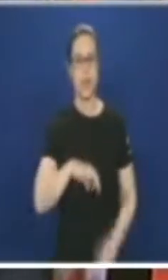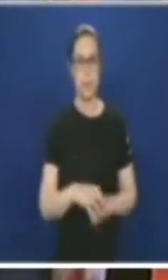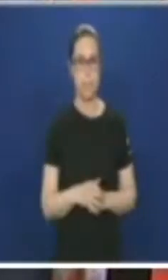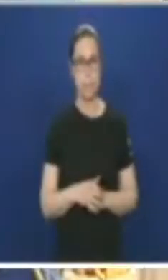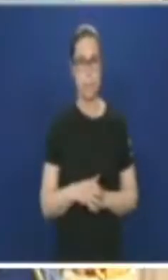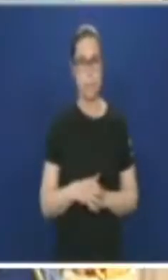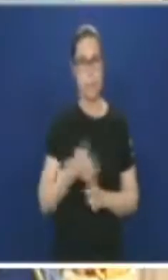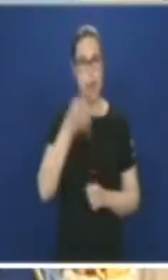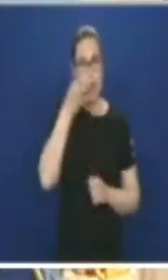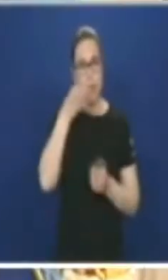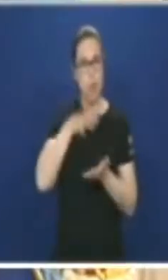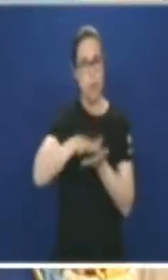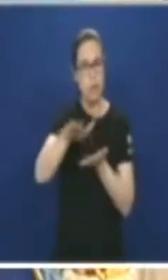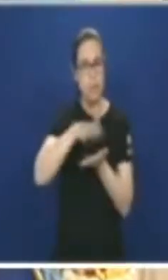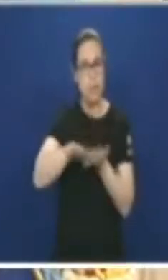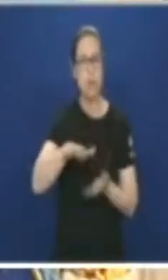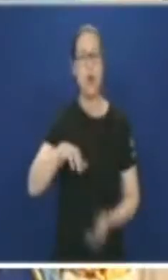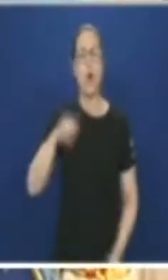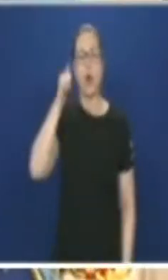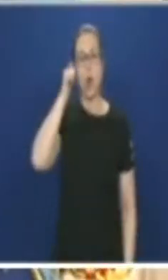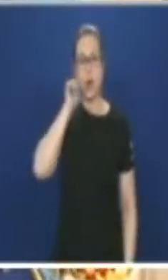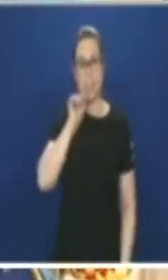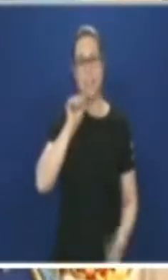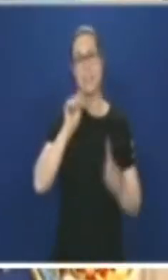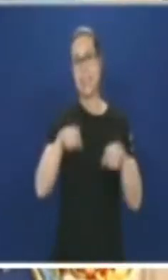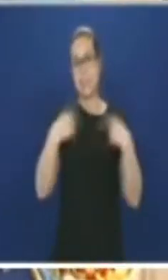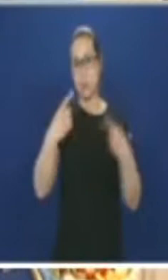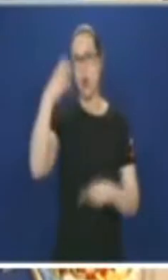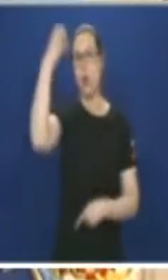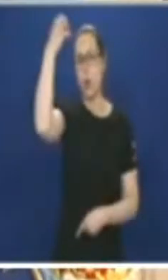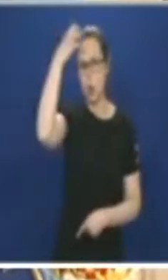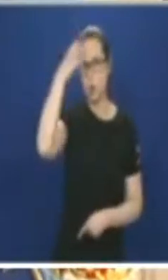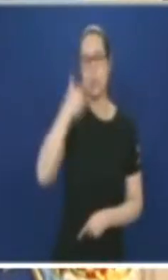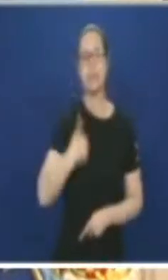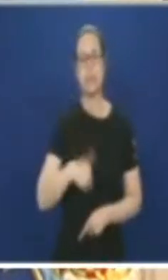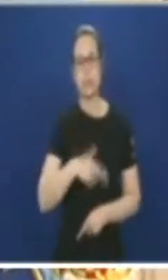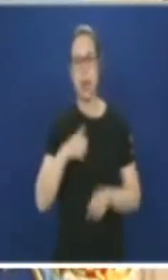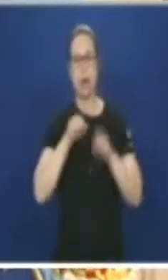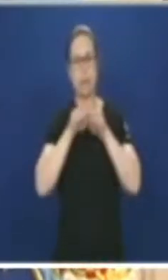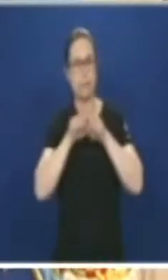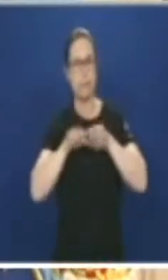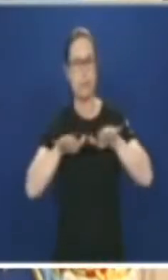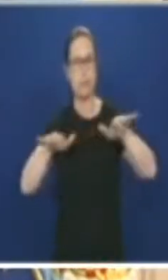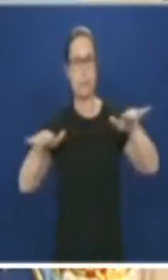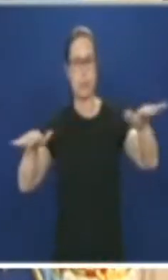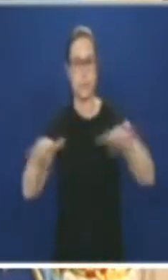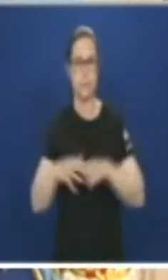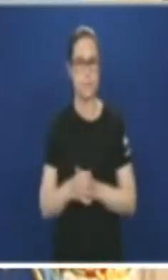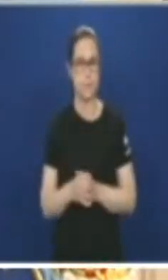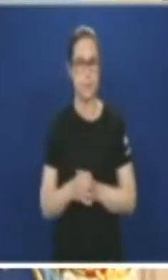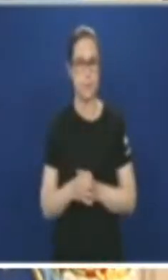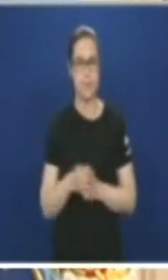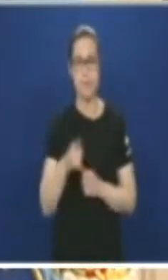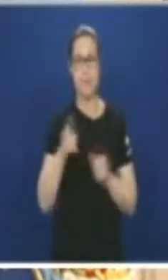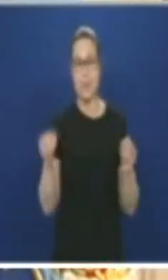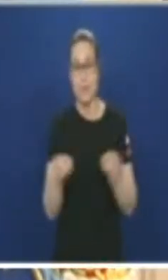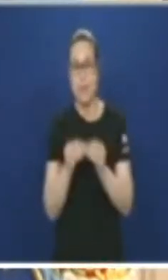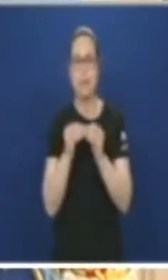Ourense con fases posteriores na Coruña e en Santiago, onde o estourido da Guerra